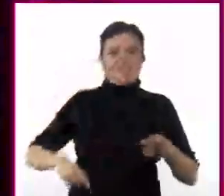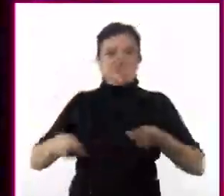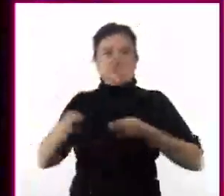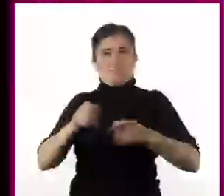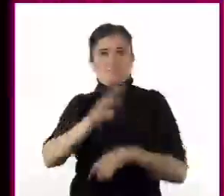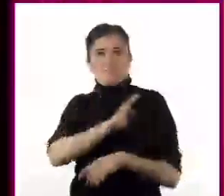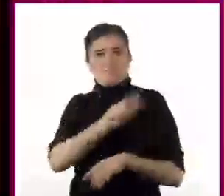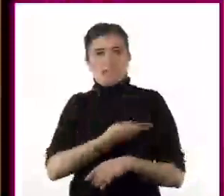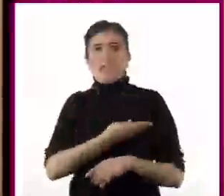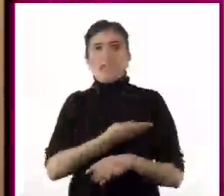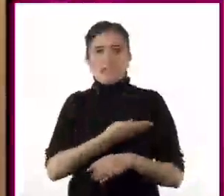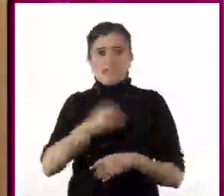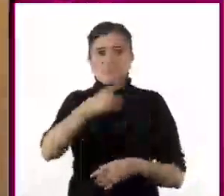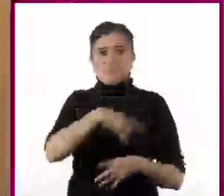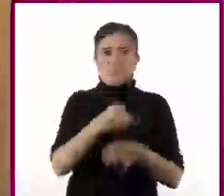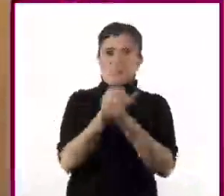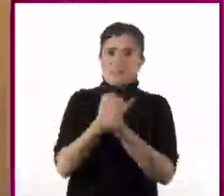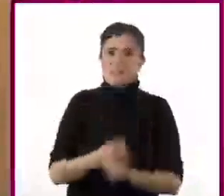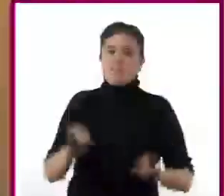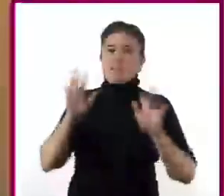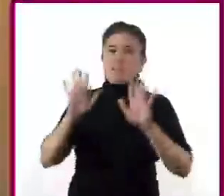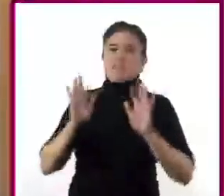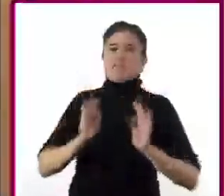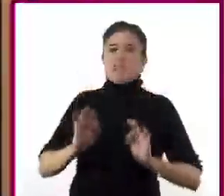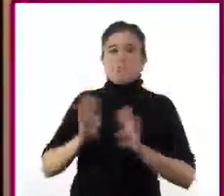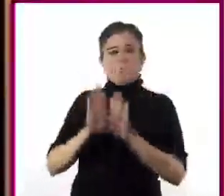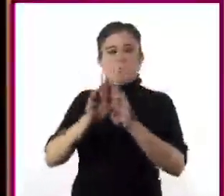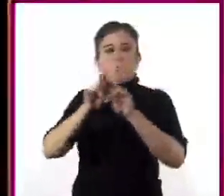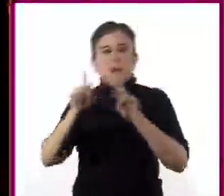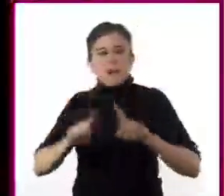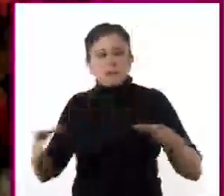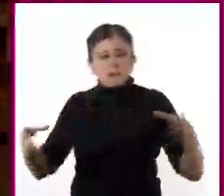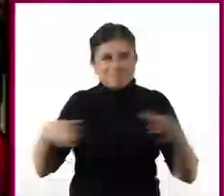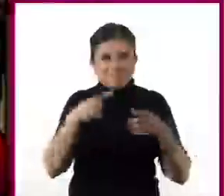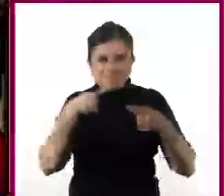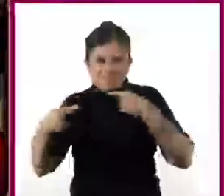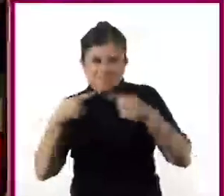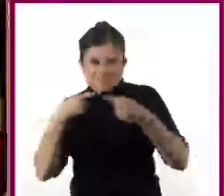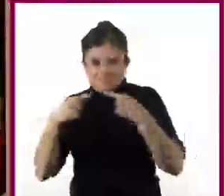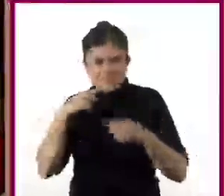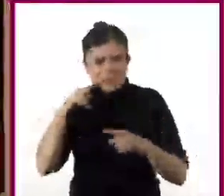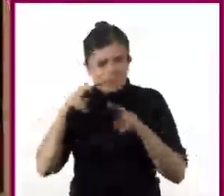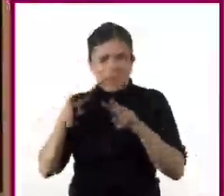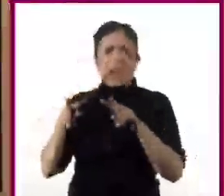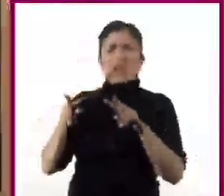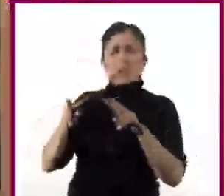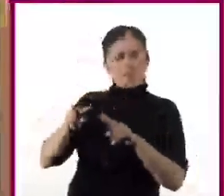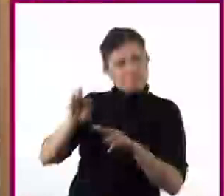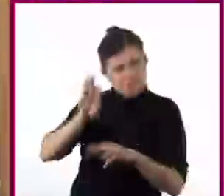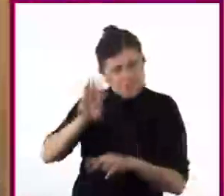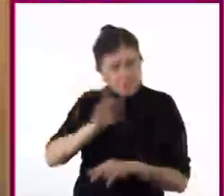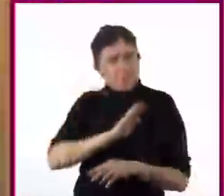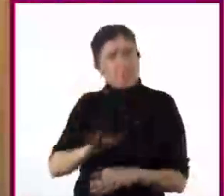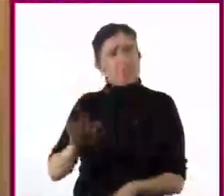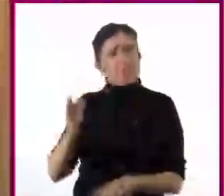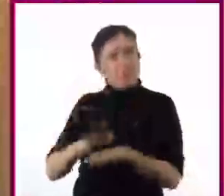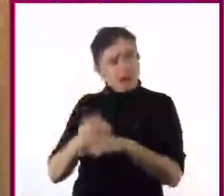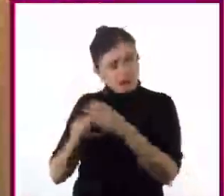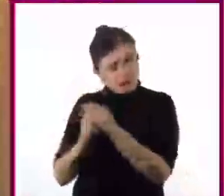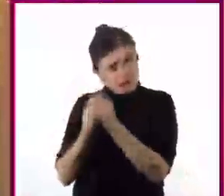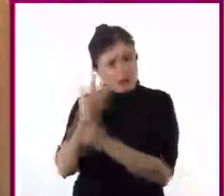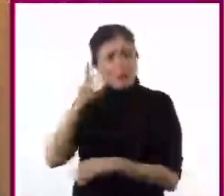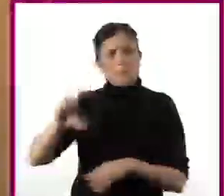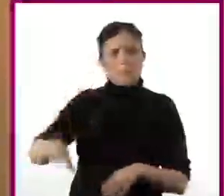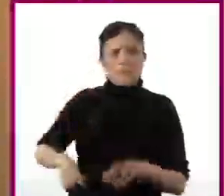moderar las acciones de los independentistas más radicales de la metrópoli, quienes vieron en esto la posibilidad de un nuevo régimen